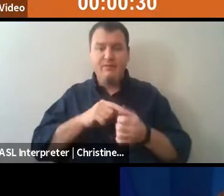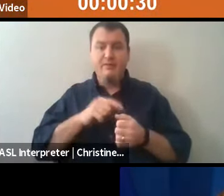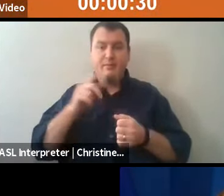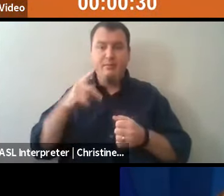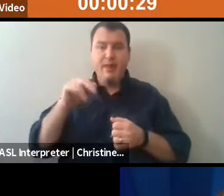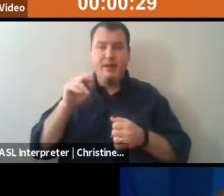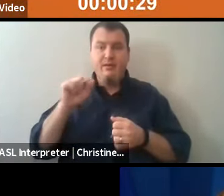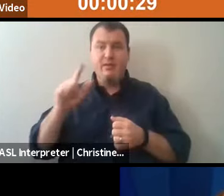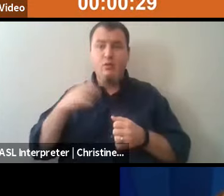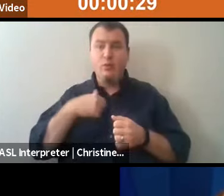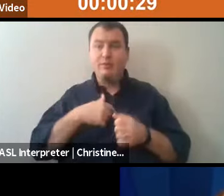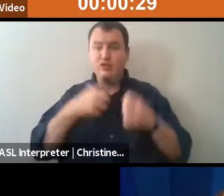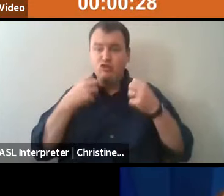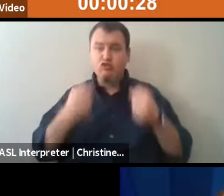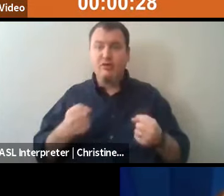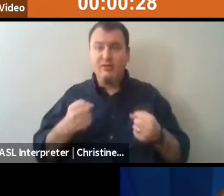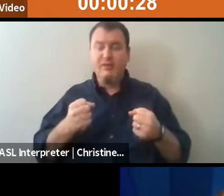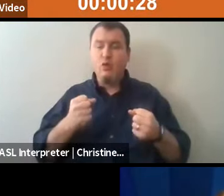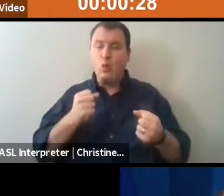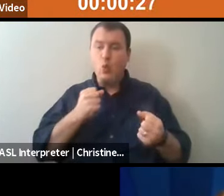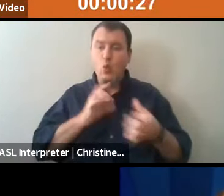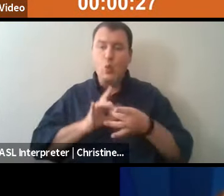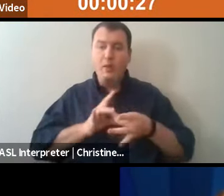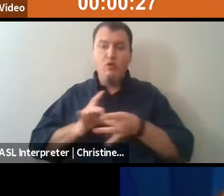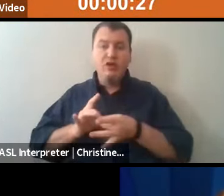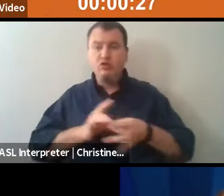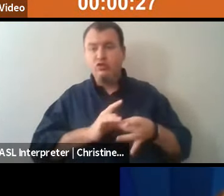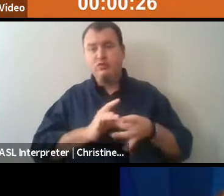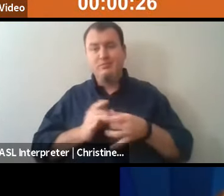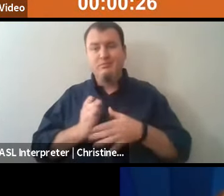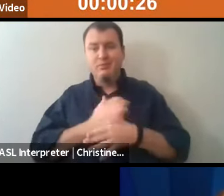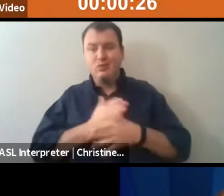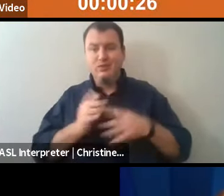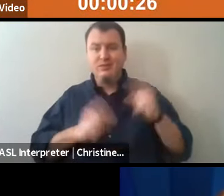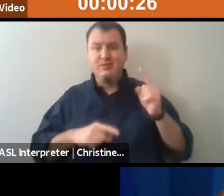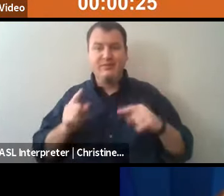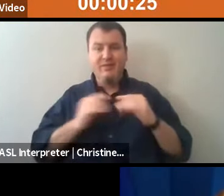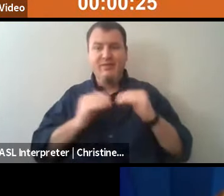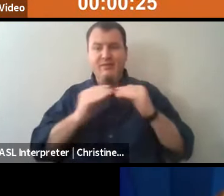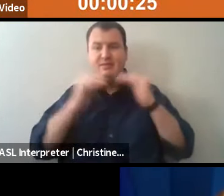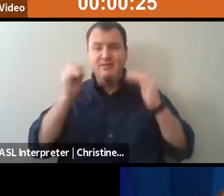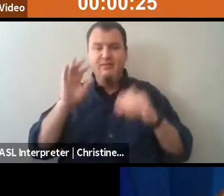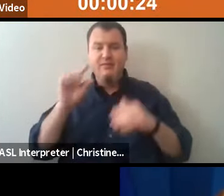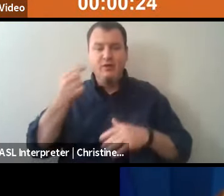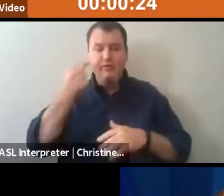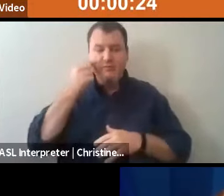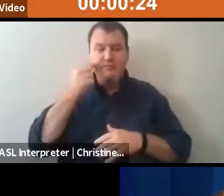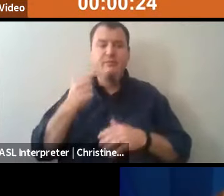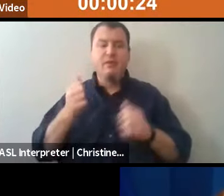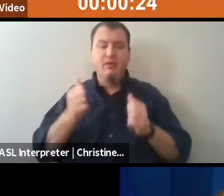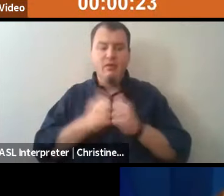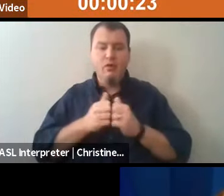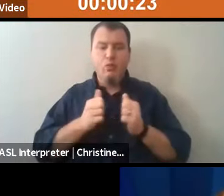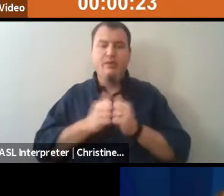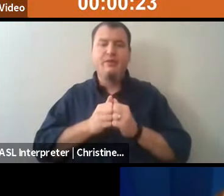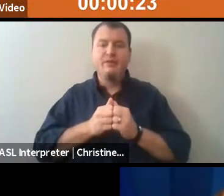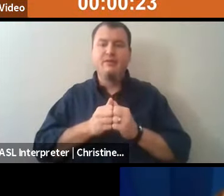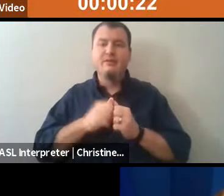colaboración de los distintos niveles de gobierno con la sociedad civil, las